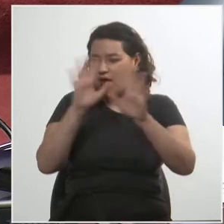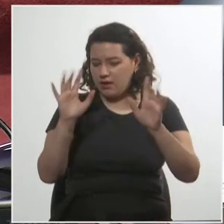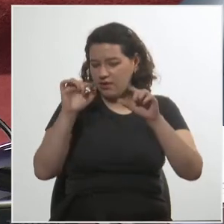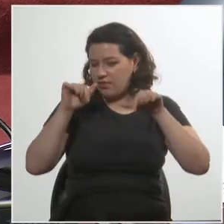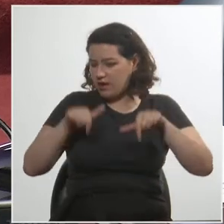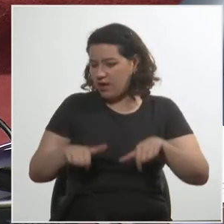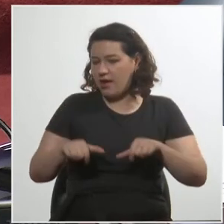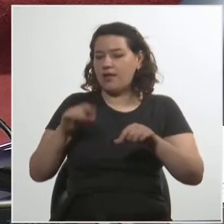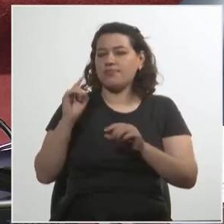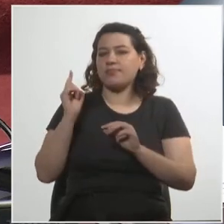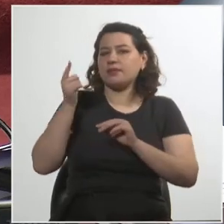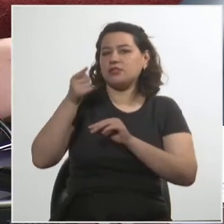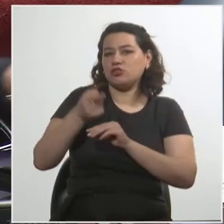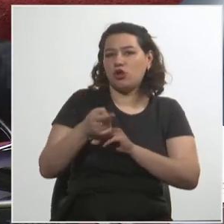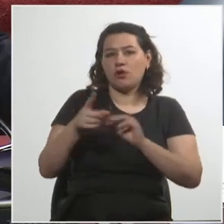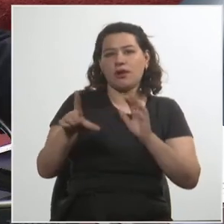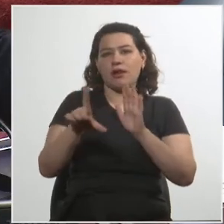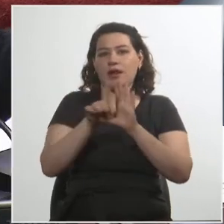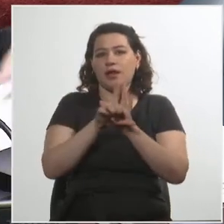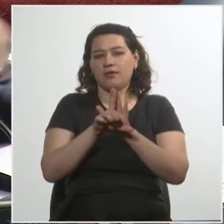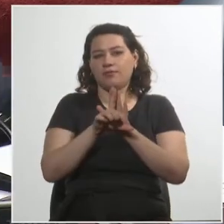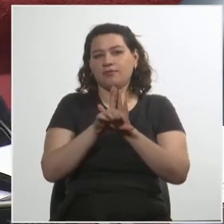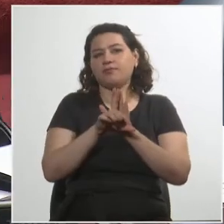parlamento nacional en la ley